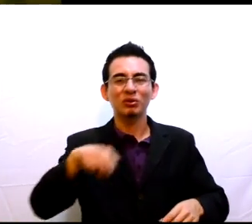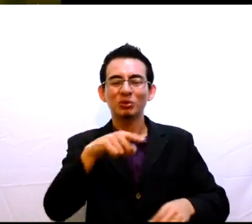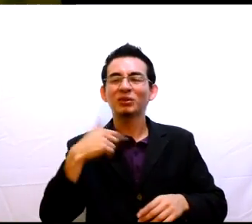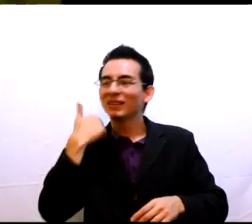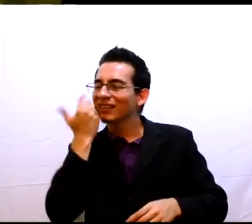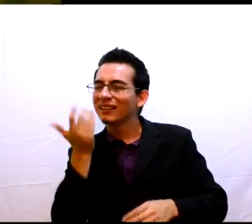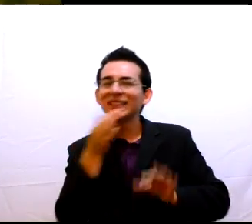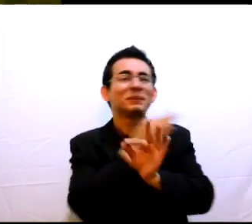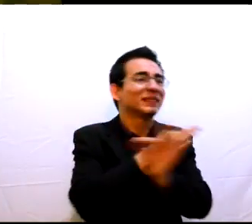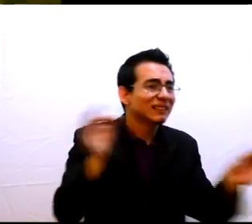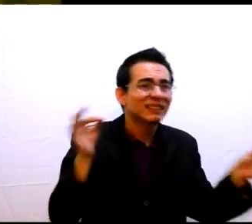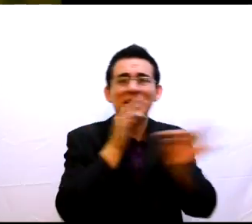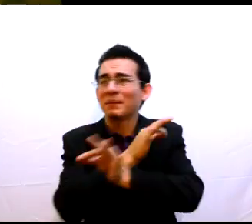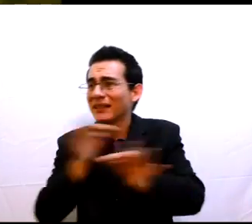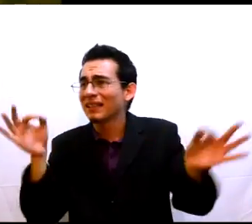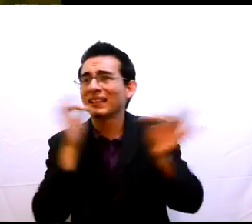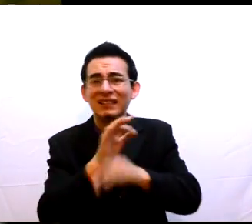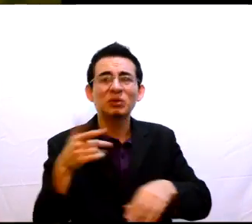cristo